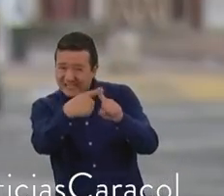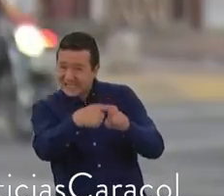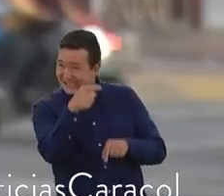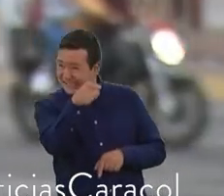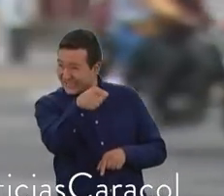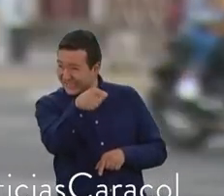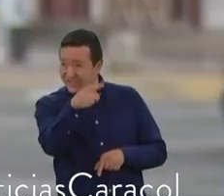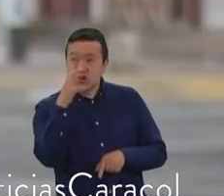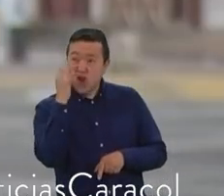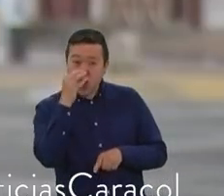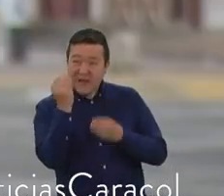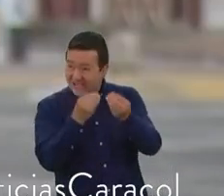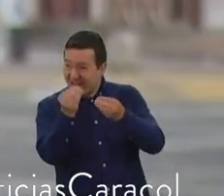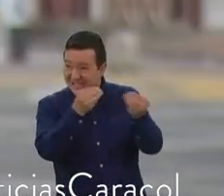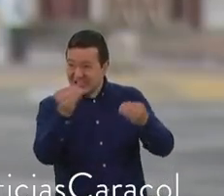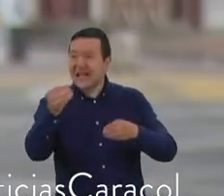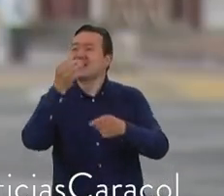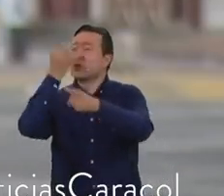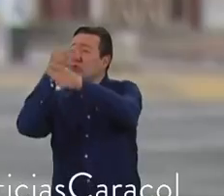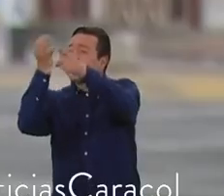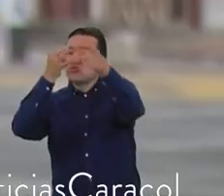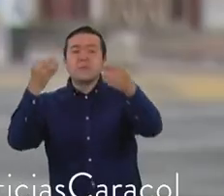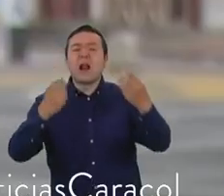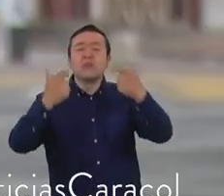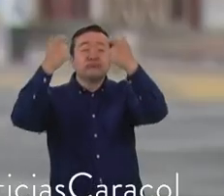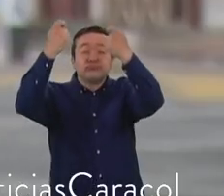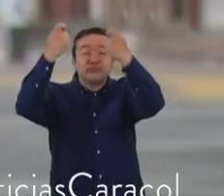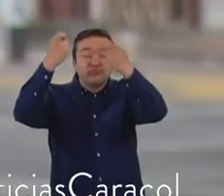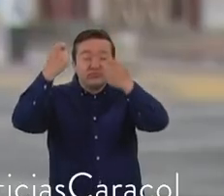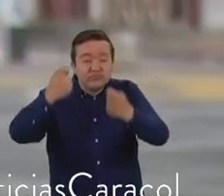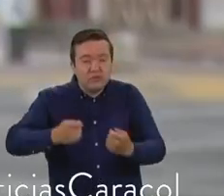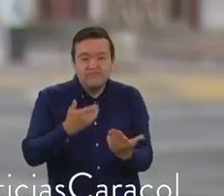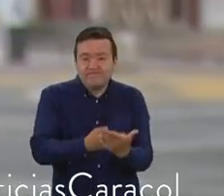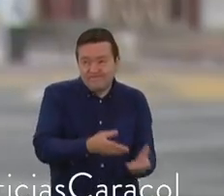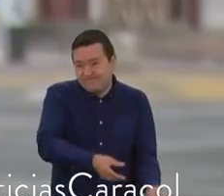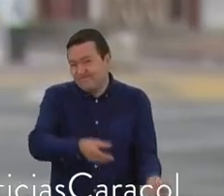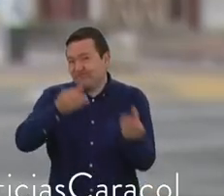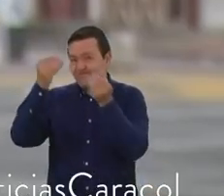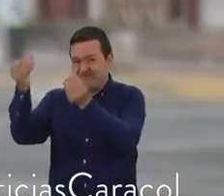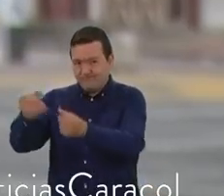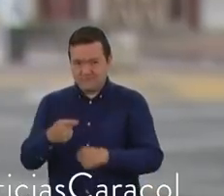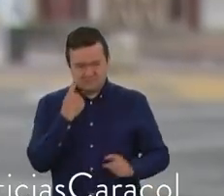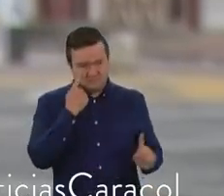fueron víctimas de violencia por parte de este sujeto. Escuchemos.